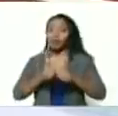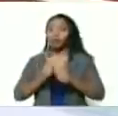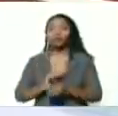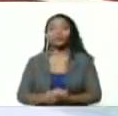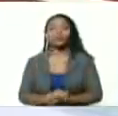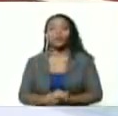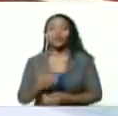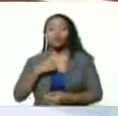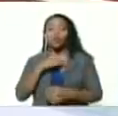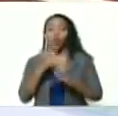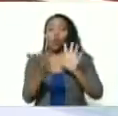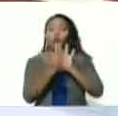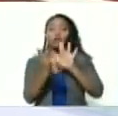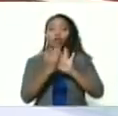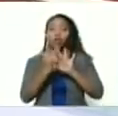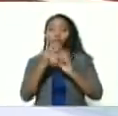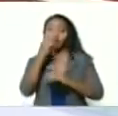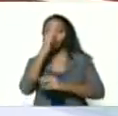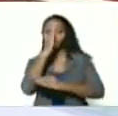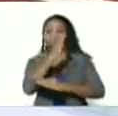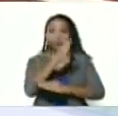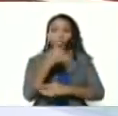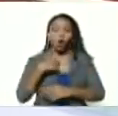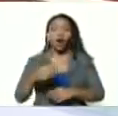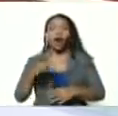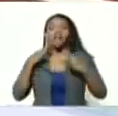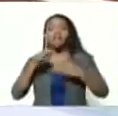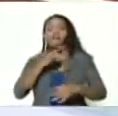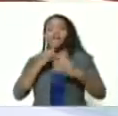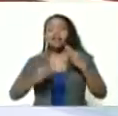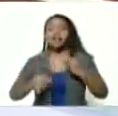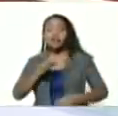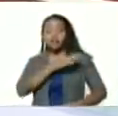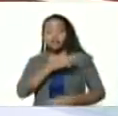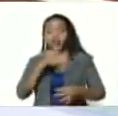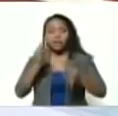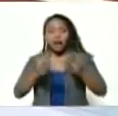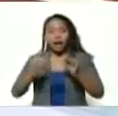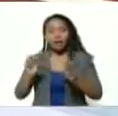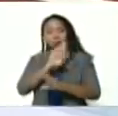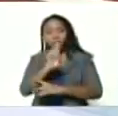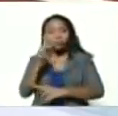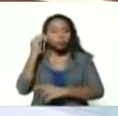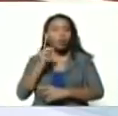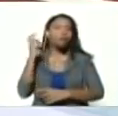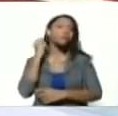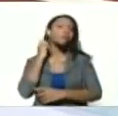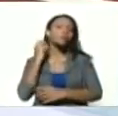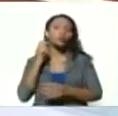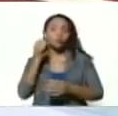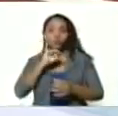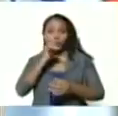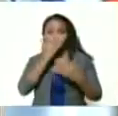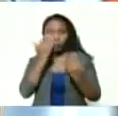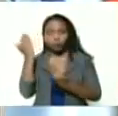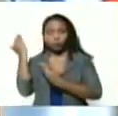Vamos de inmediato a conectarnos en vivo y directo con el fiscal general de la República, que como siempre ofrece información de interés.